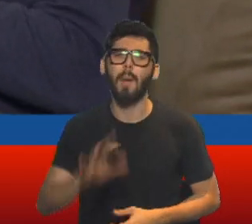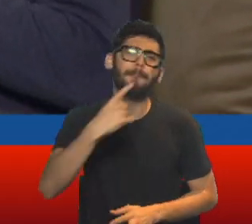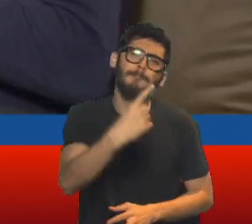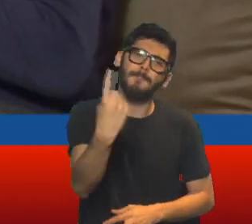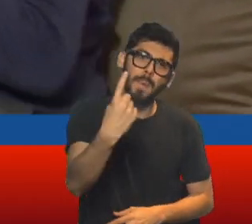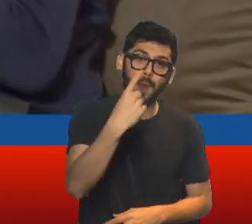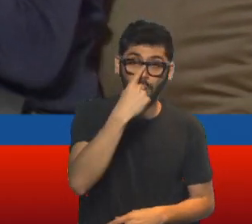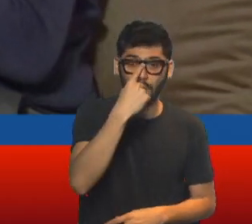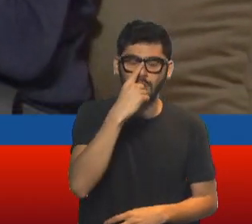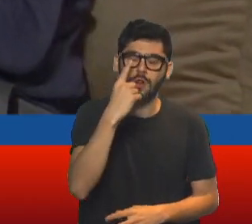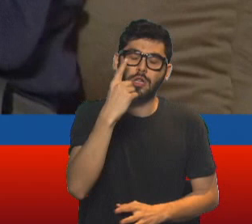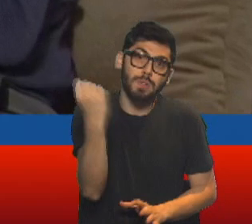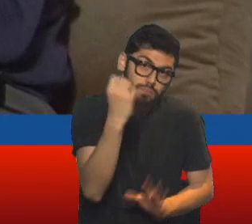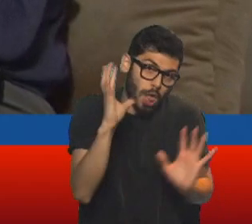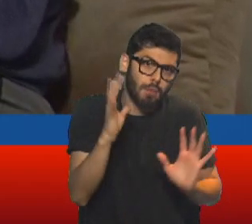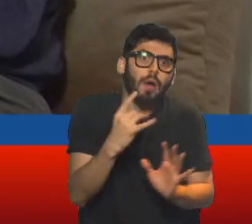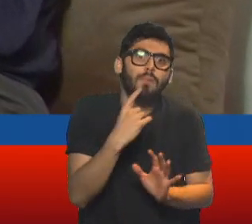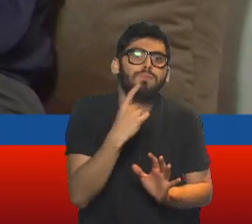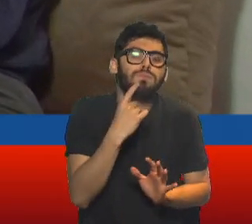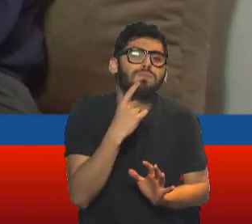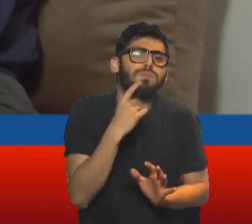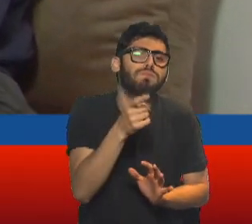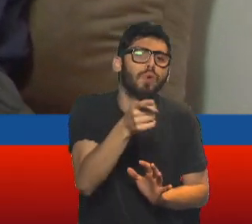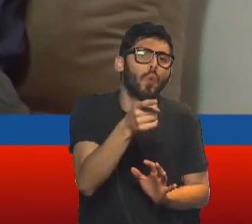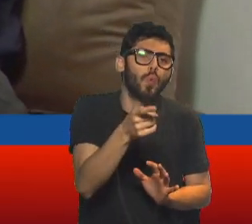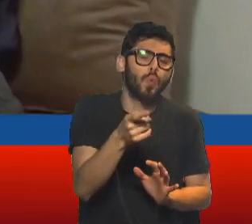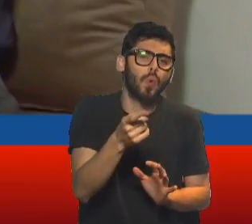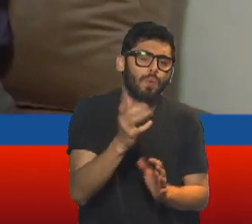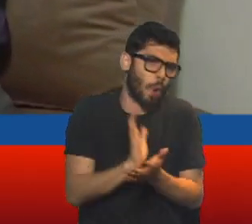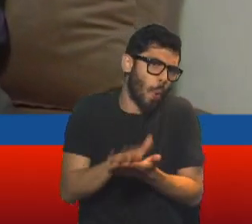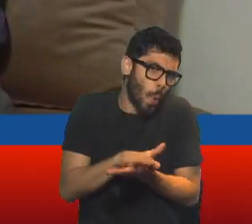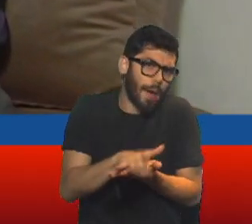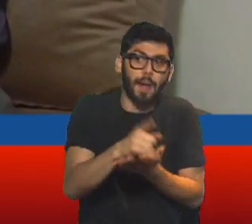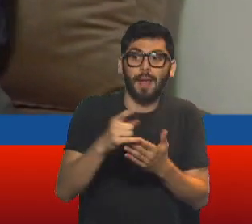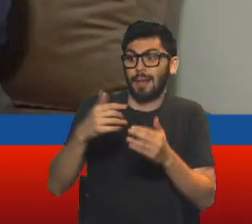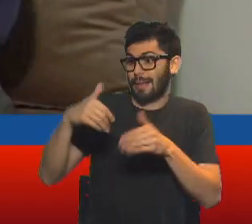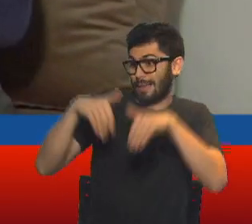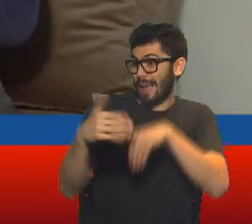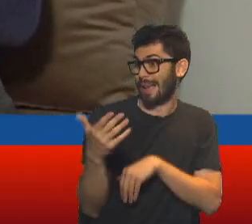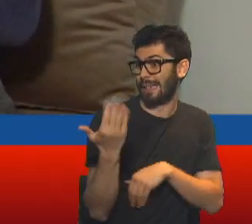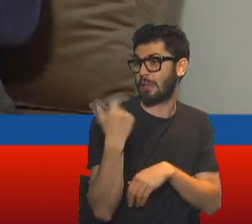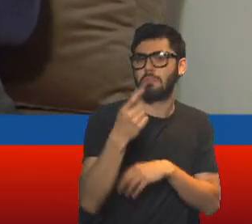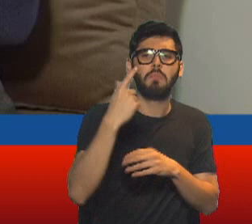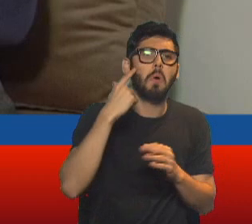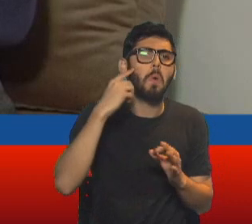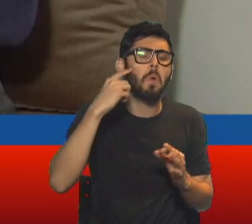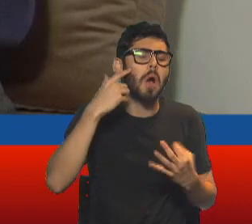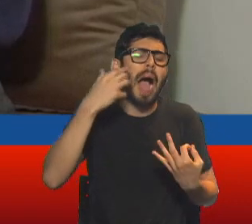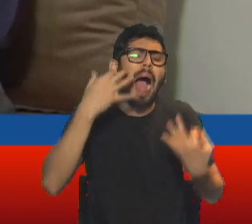es elemental. ¿Cuál es tu análisis en respecto al resultado de las primarias de ayer?